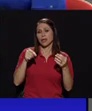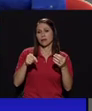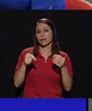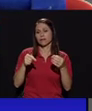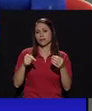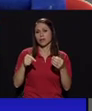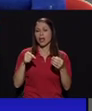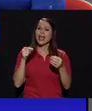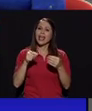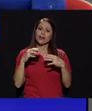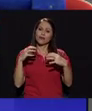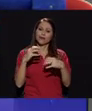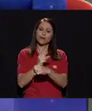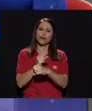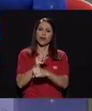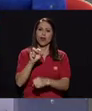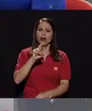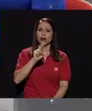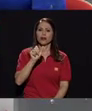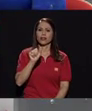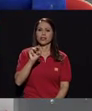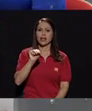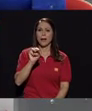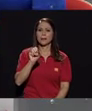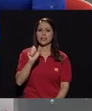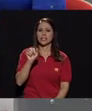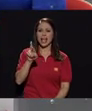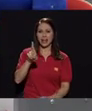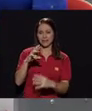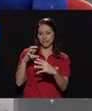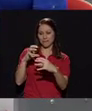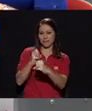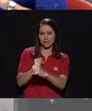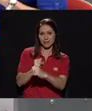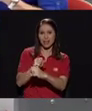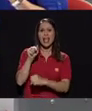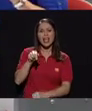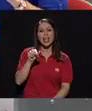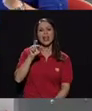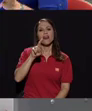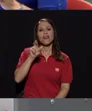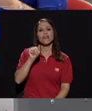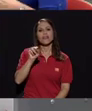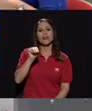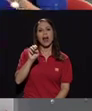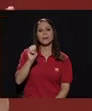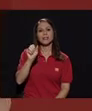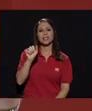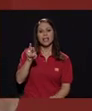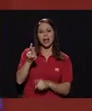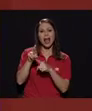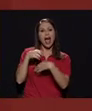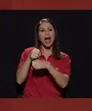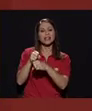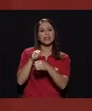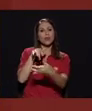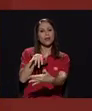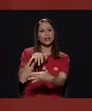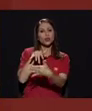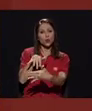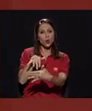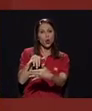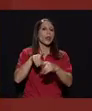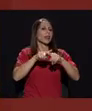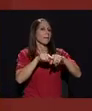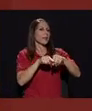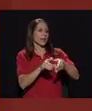términos abreviados Ramsar, y Ramsar hace un estudio, según lo solicita el